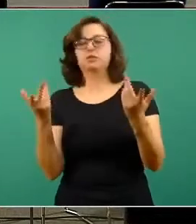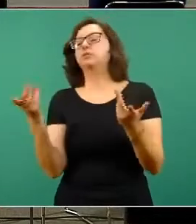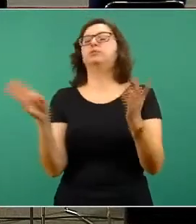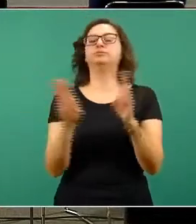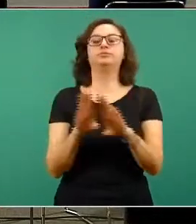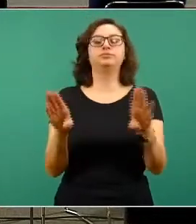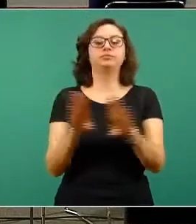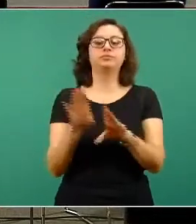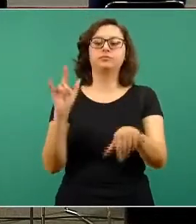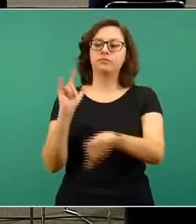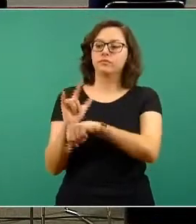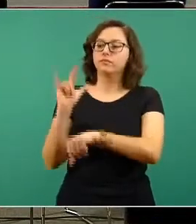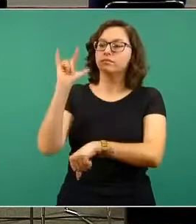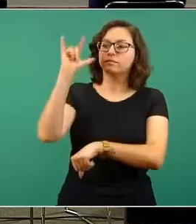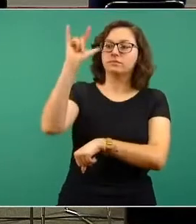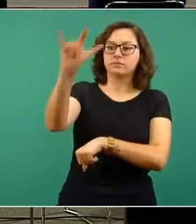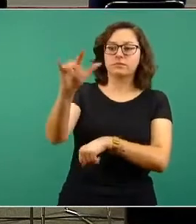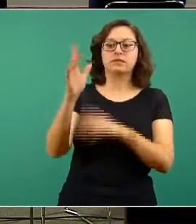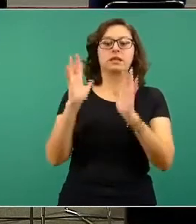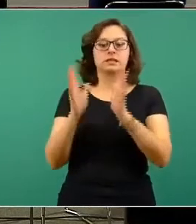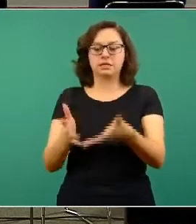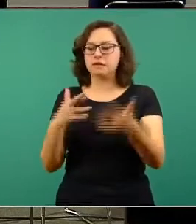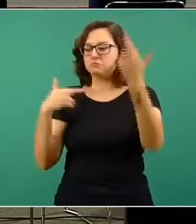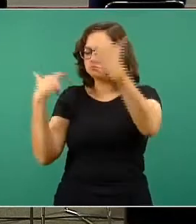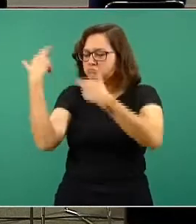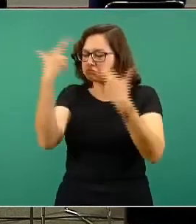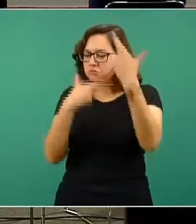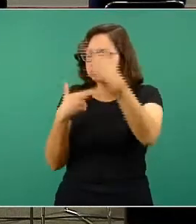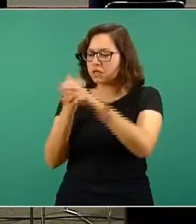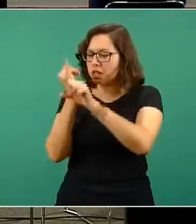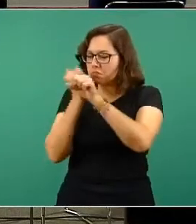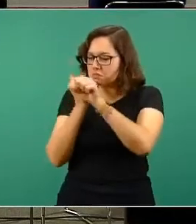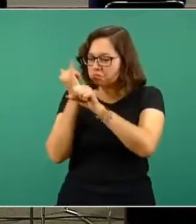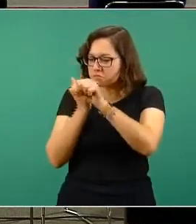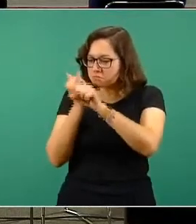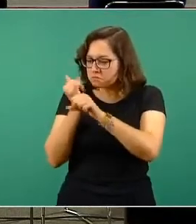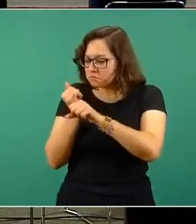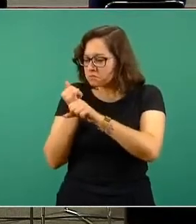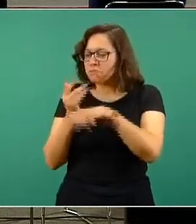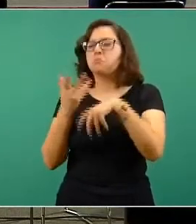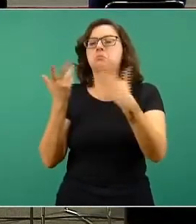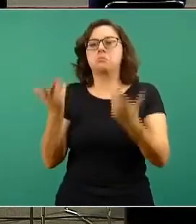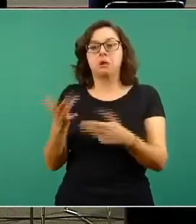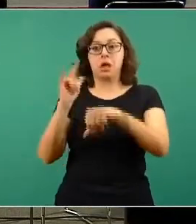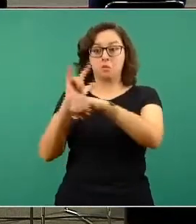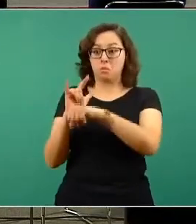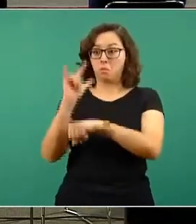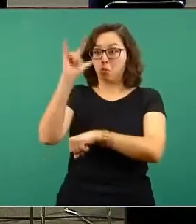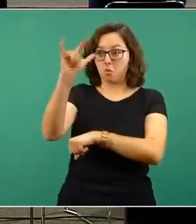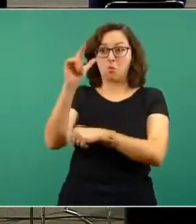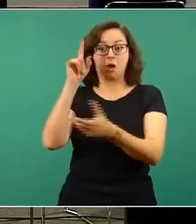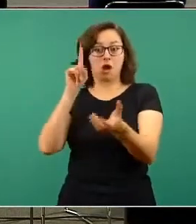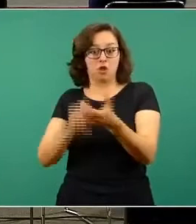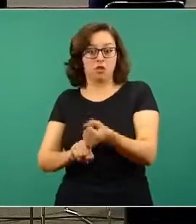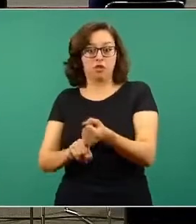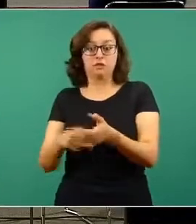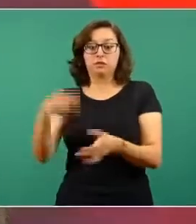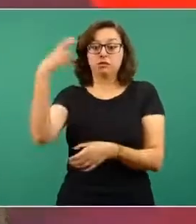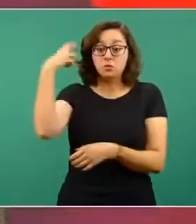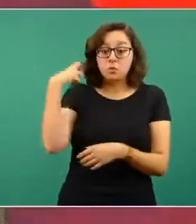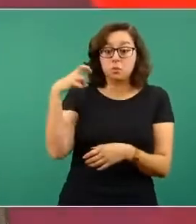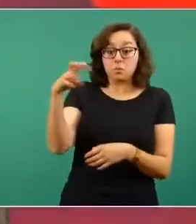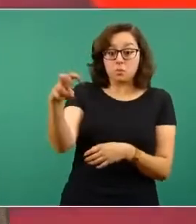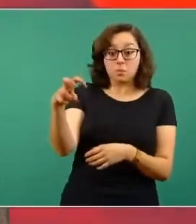momento se cuentan ya con varios estudios que la transmisión en los vuelos, es decir, al interior de los